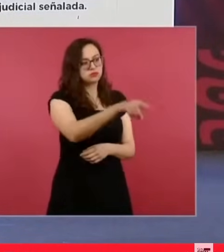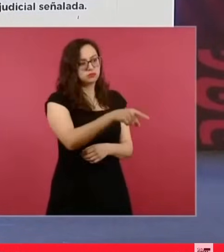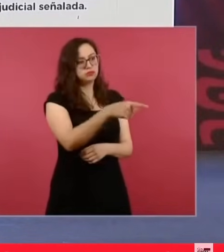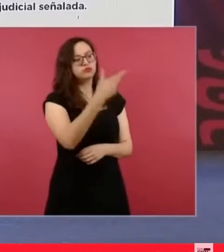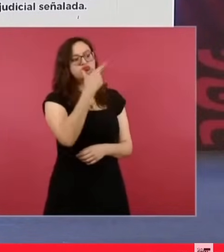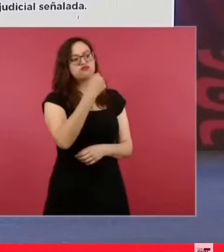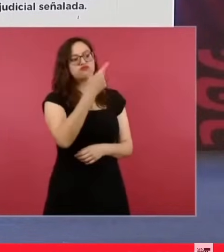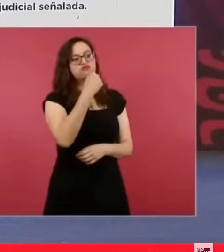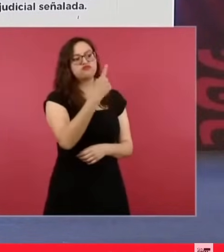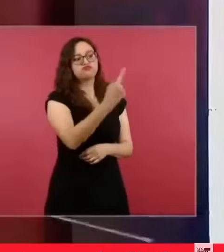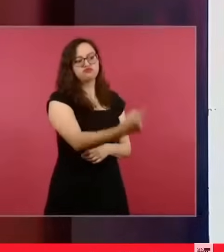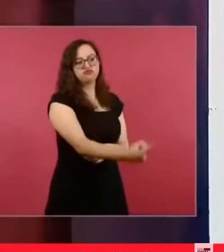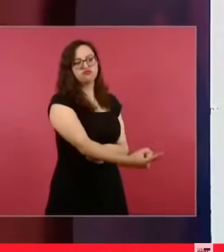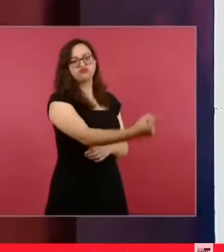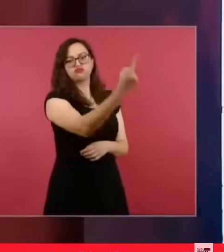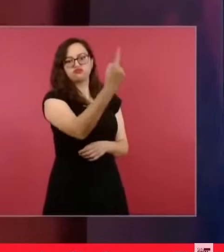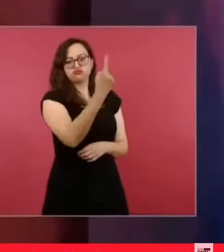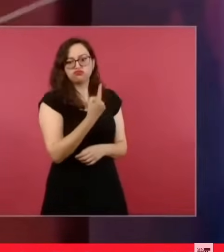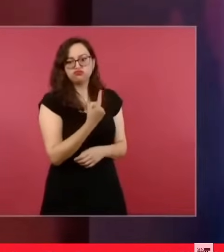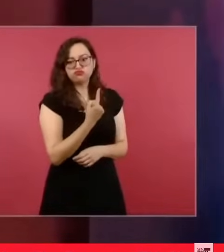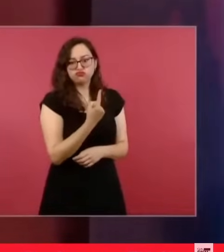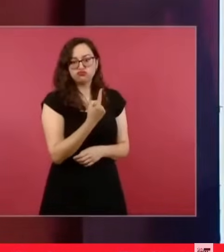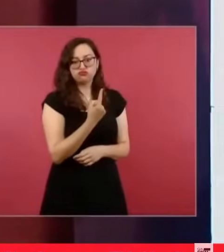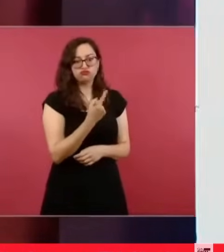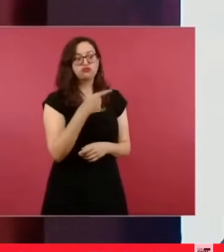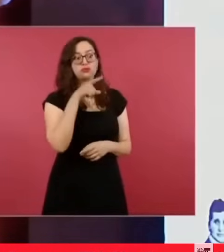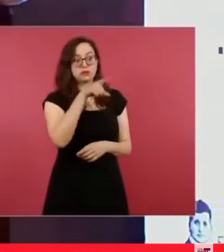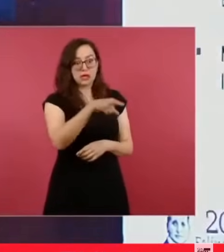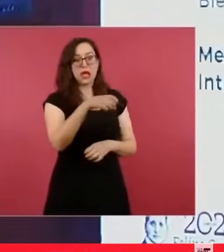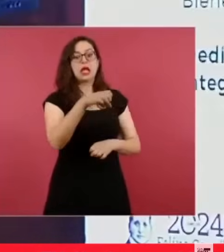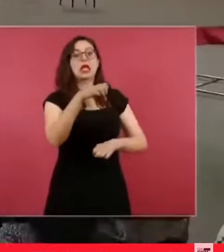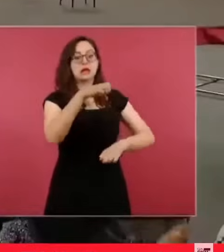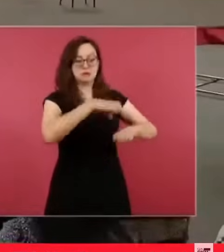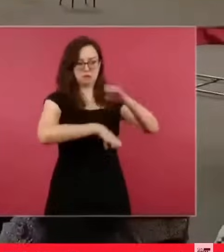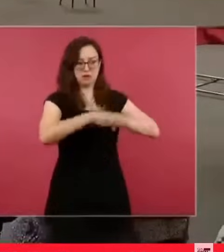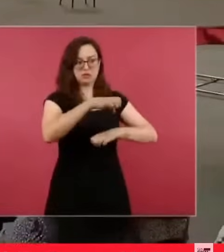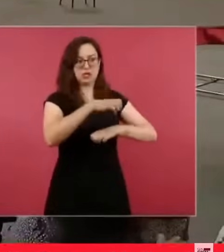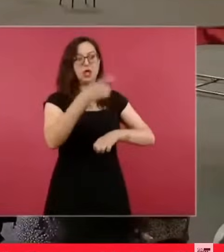Carlos Domínguez acompañado del dueño de la empresa 13.